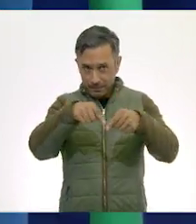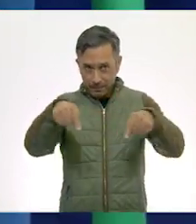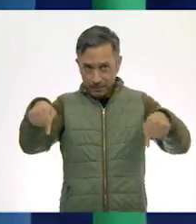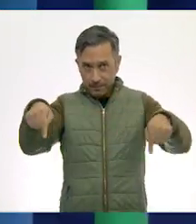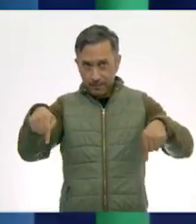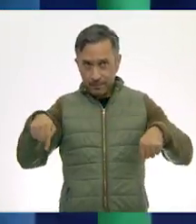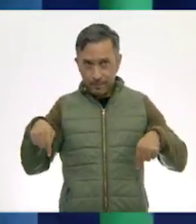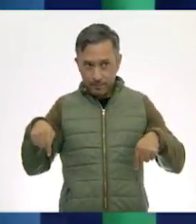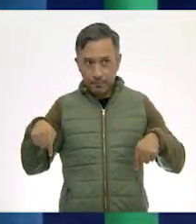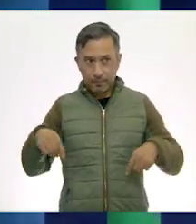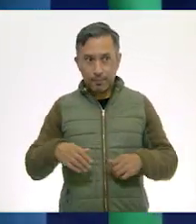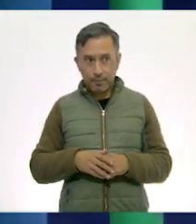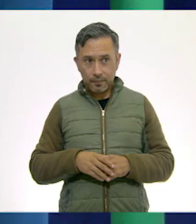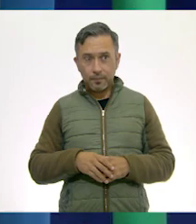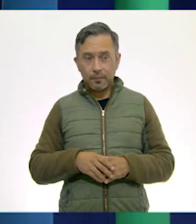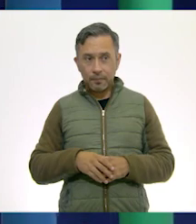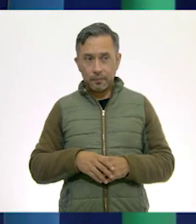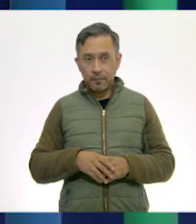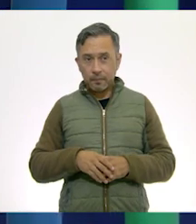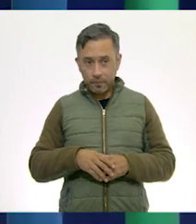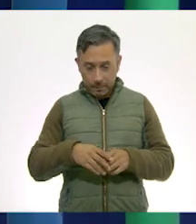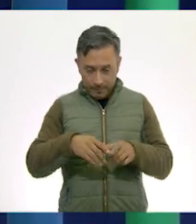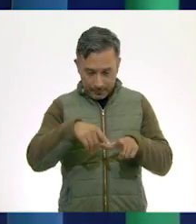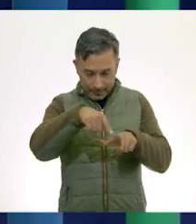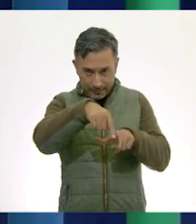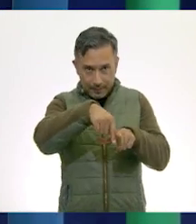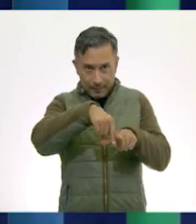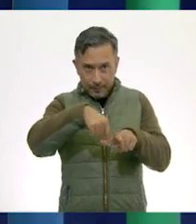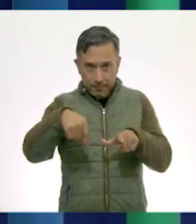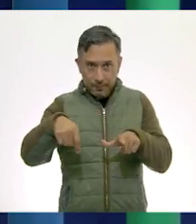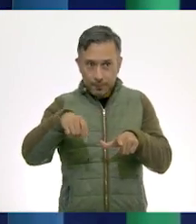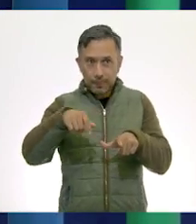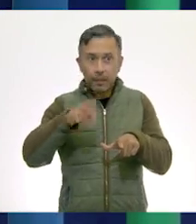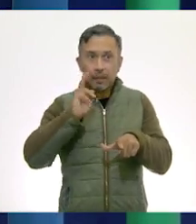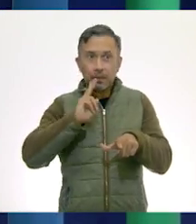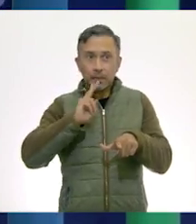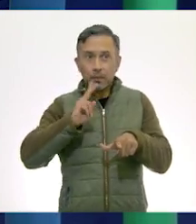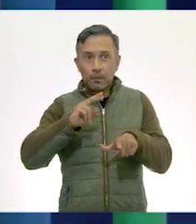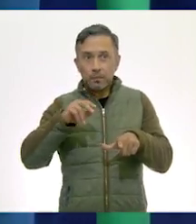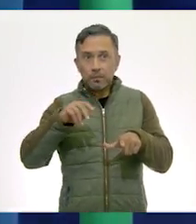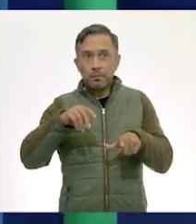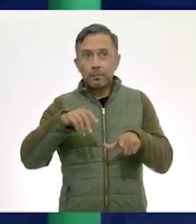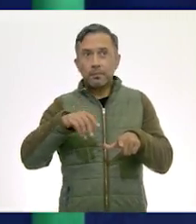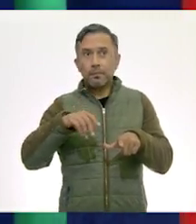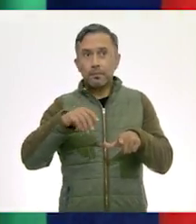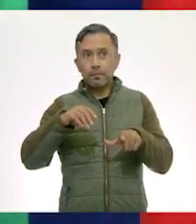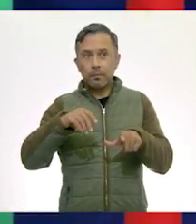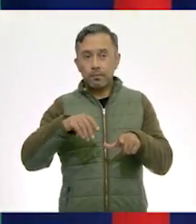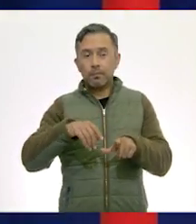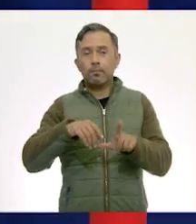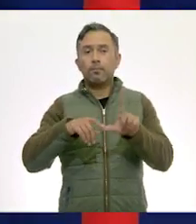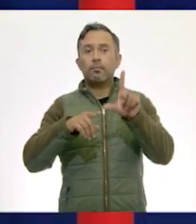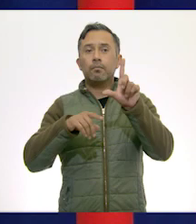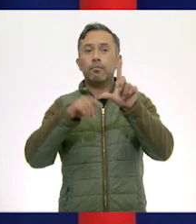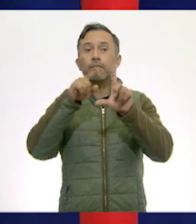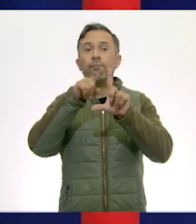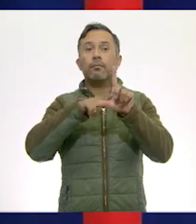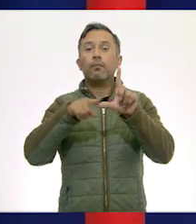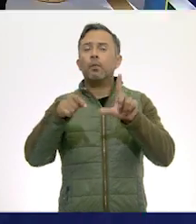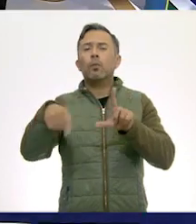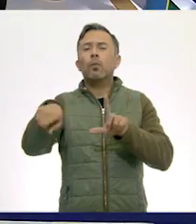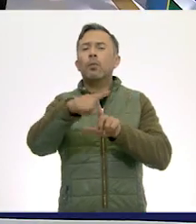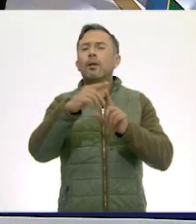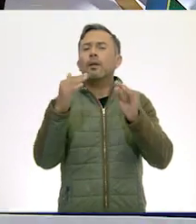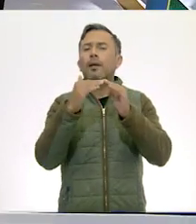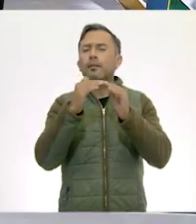ponemos aquí, Ton. Ujú, sí. Muy bien. Ahora vamos a levantar el ángulo. Ujú. ¿Y ustedes qué dicen en